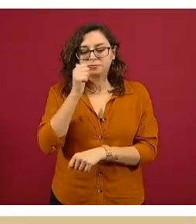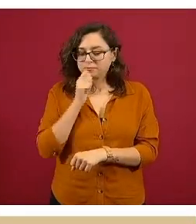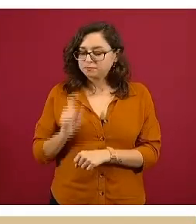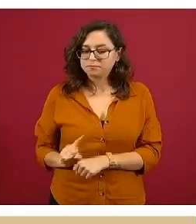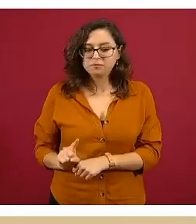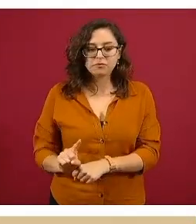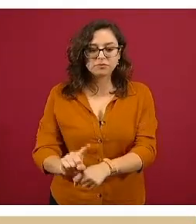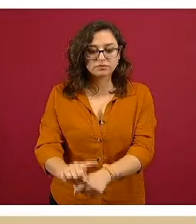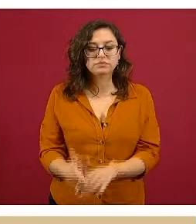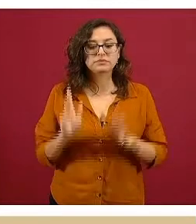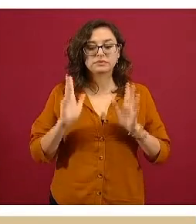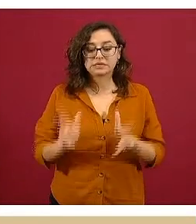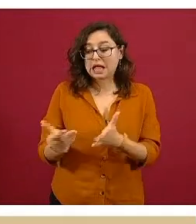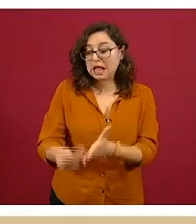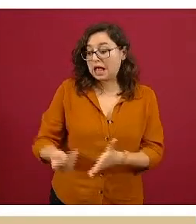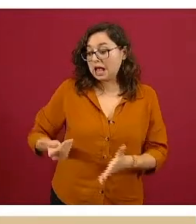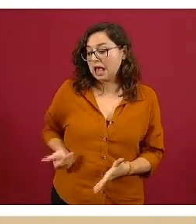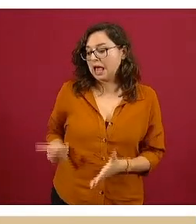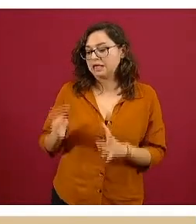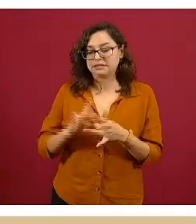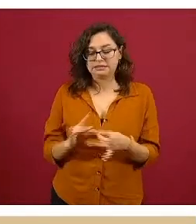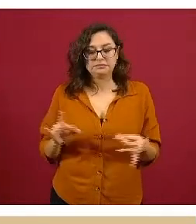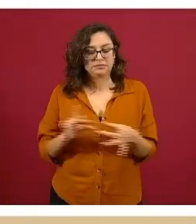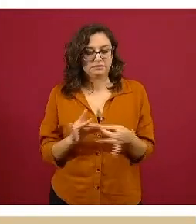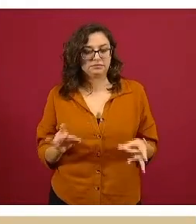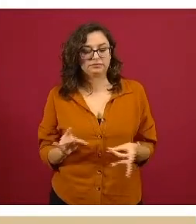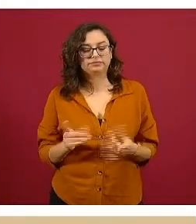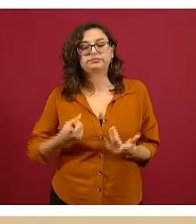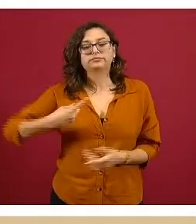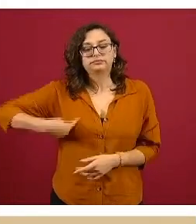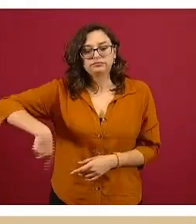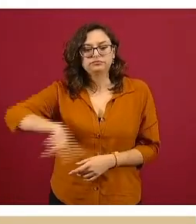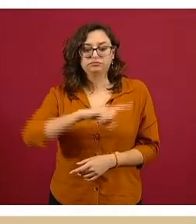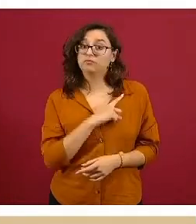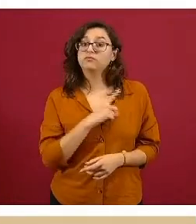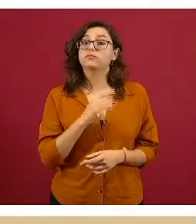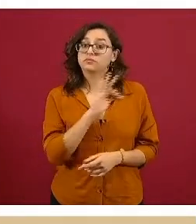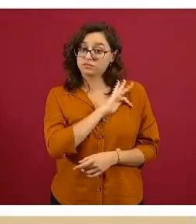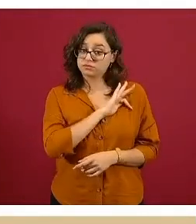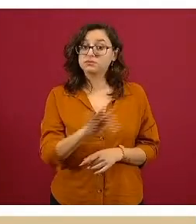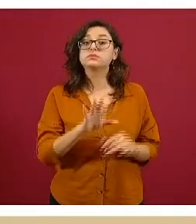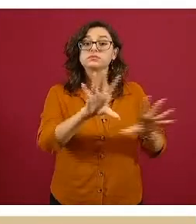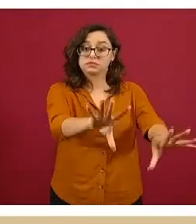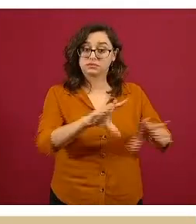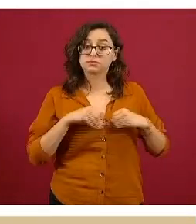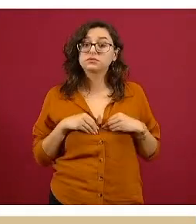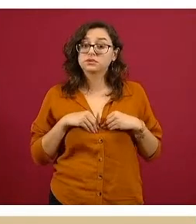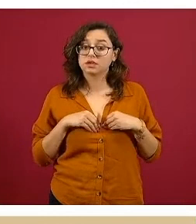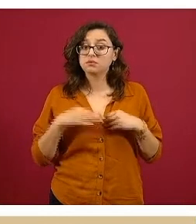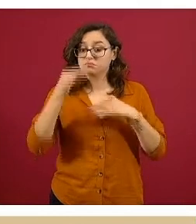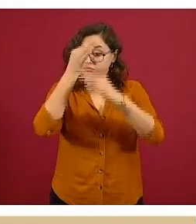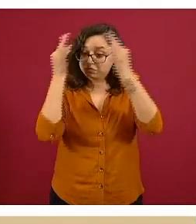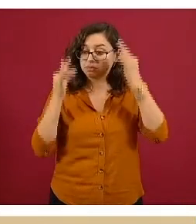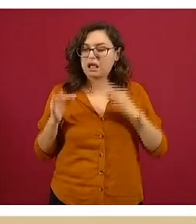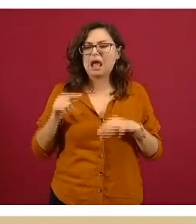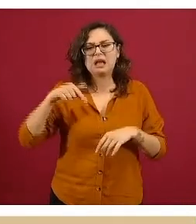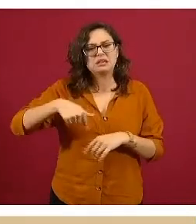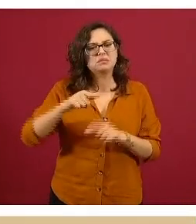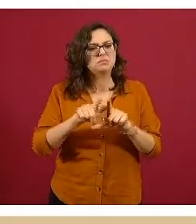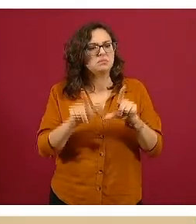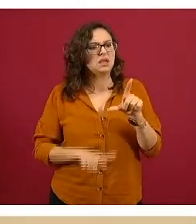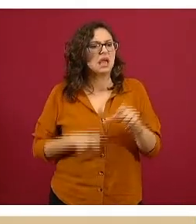Ceballos, nosotros estamos propensos a tener sarampión. En México ya tiene varios años que no tenemos